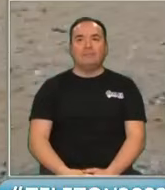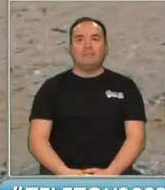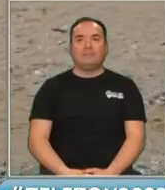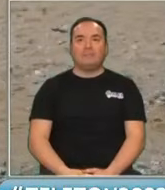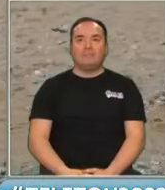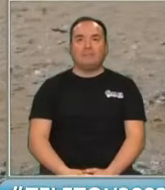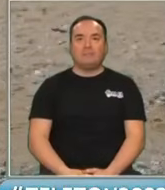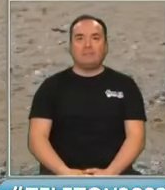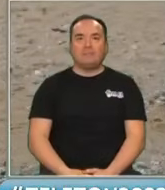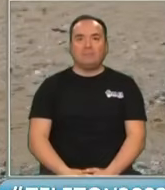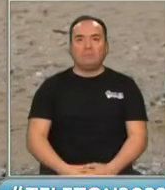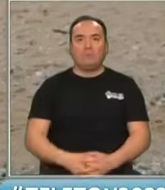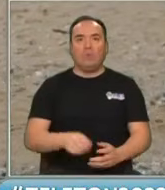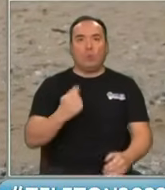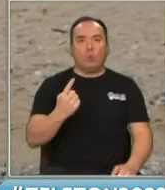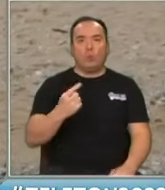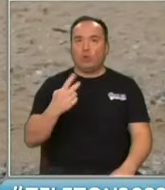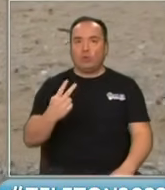Ya,